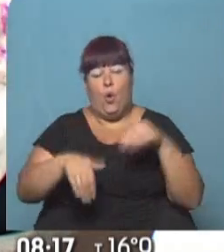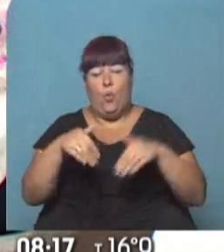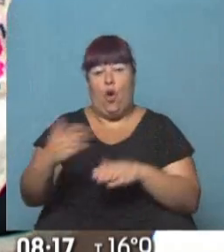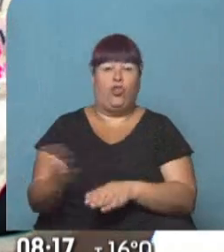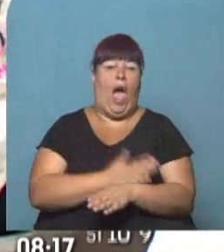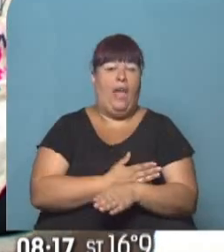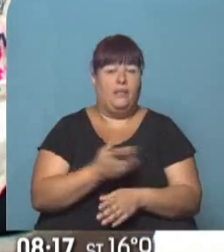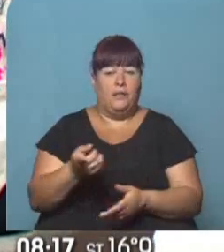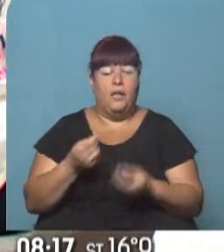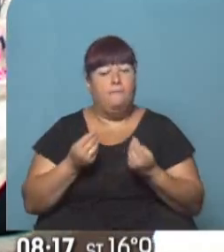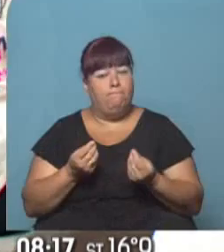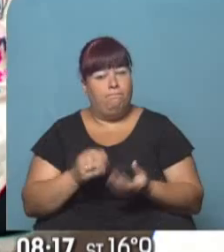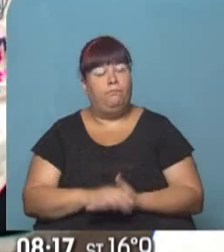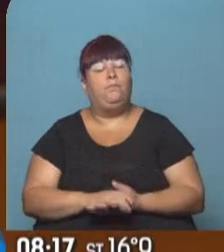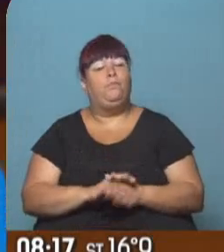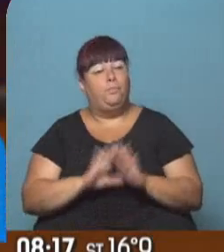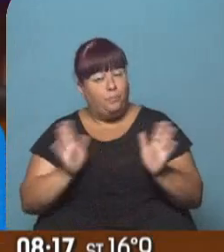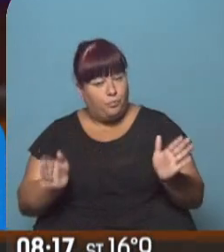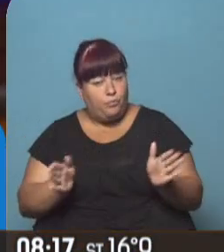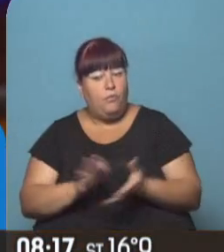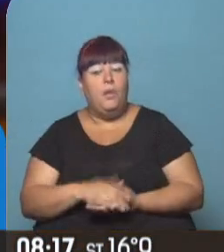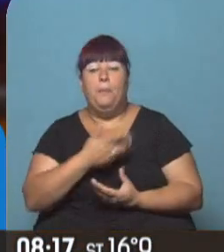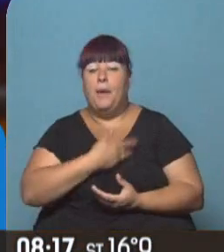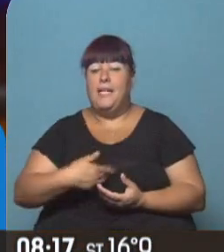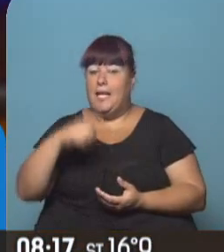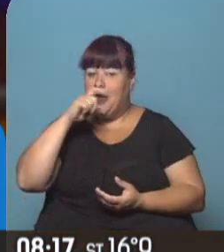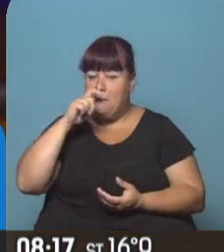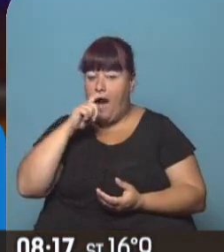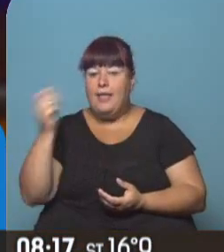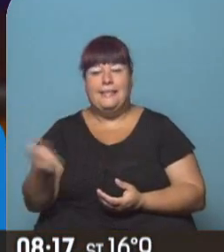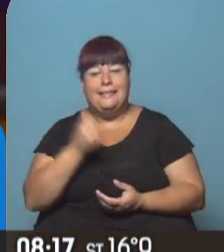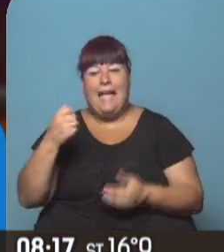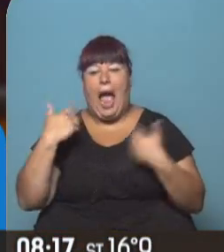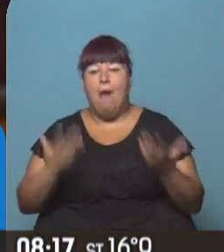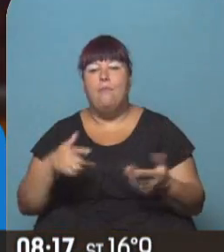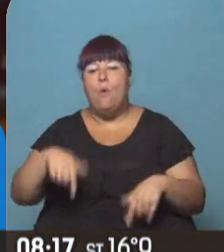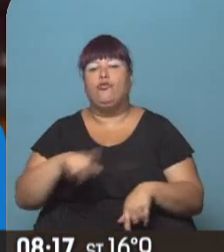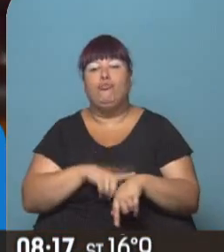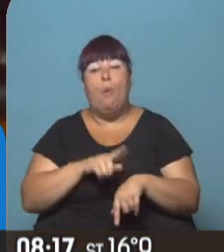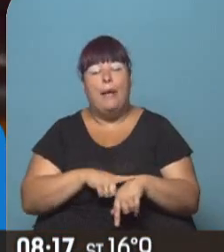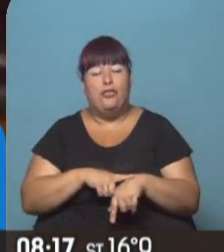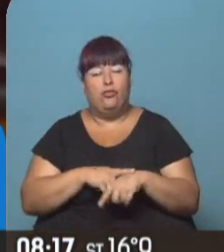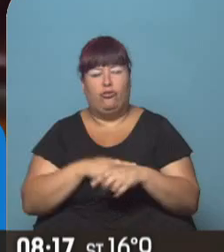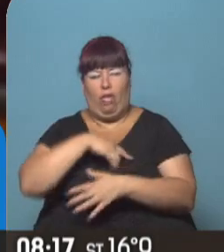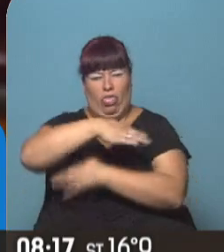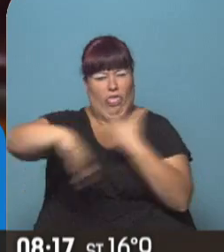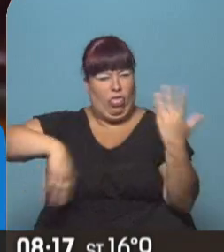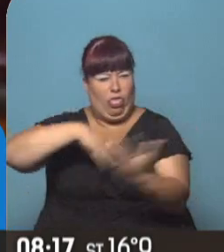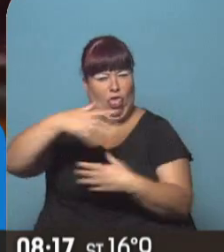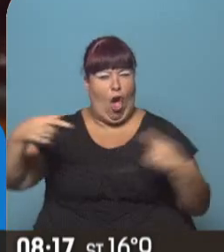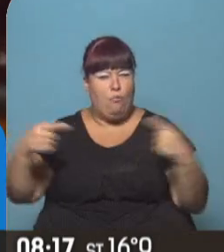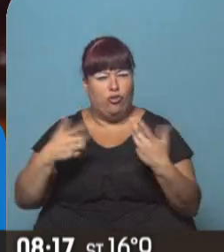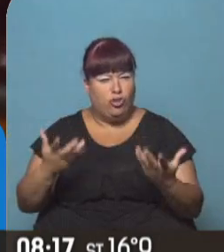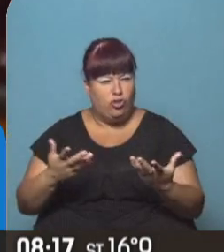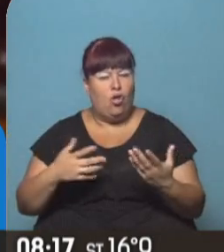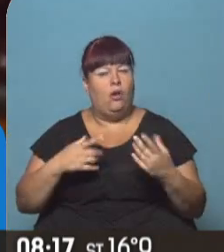elecciones adelantadas, ¿no? Bueno, el presidente Maduro está tratando de aprovechar una situación de gran desorden en la oposición,